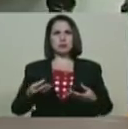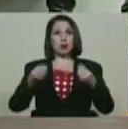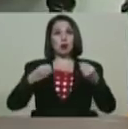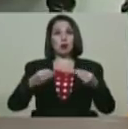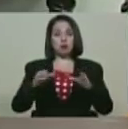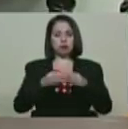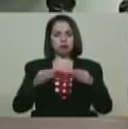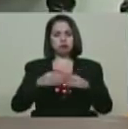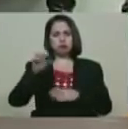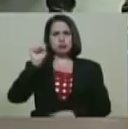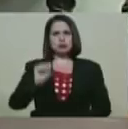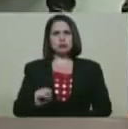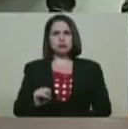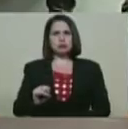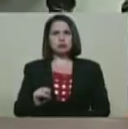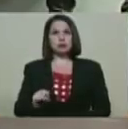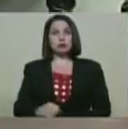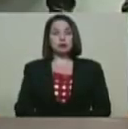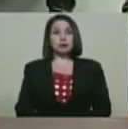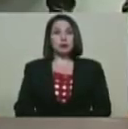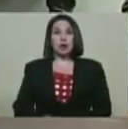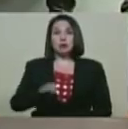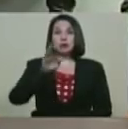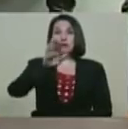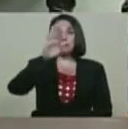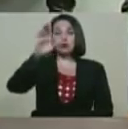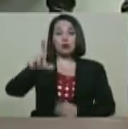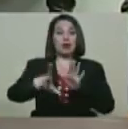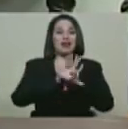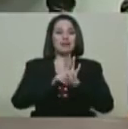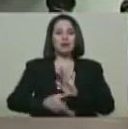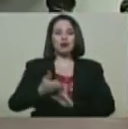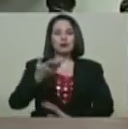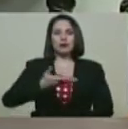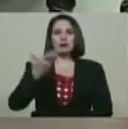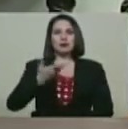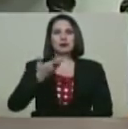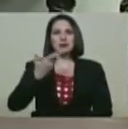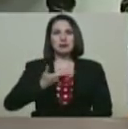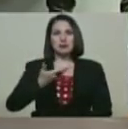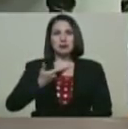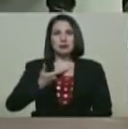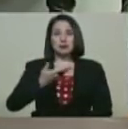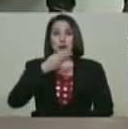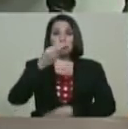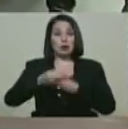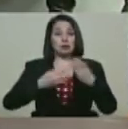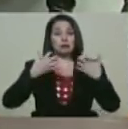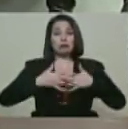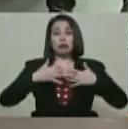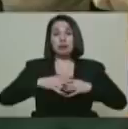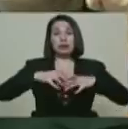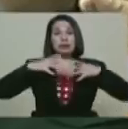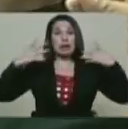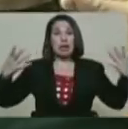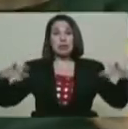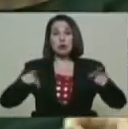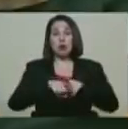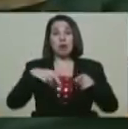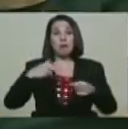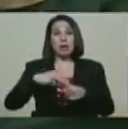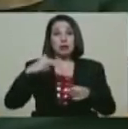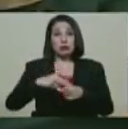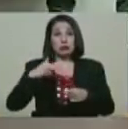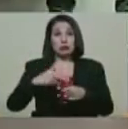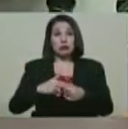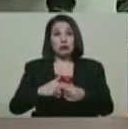sur, compañero Castro Soteldo, hacia el futuro. Una ley clave para crear una gran corporación, así como es PDVSA al petróleo,